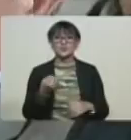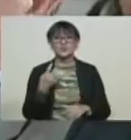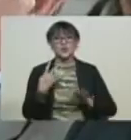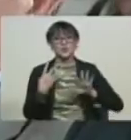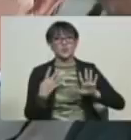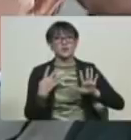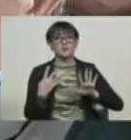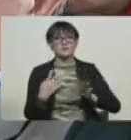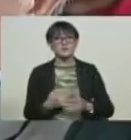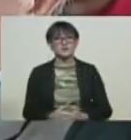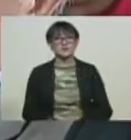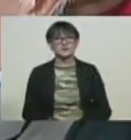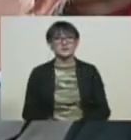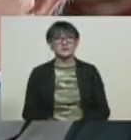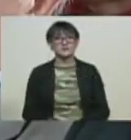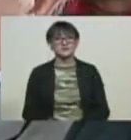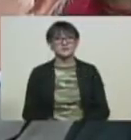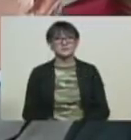9.